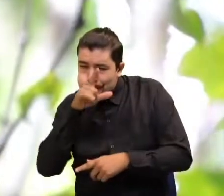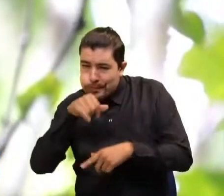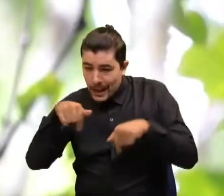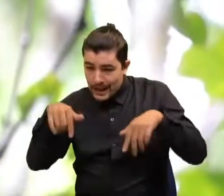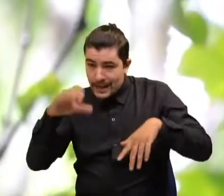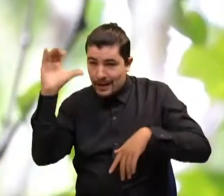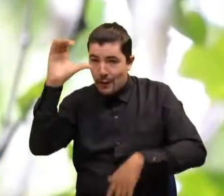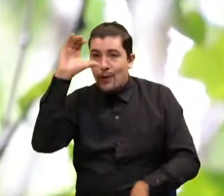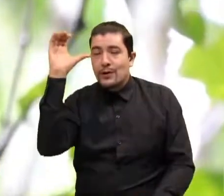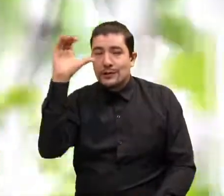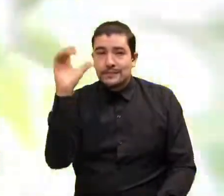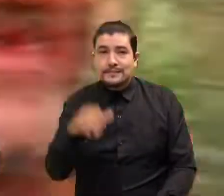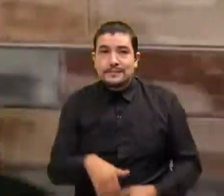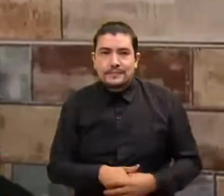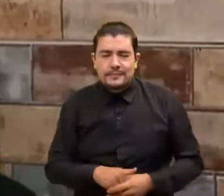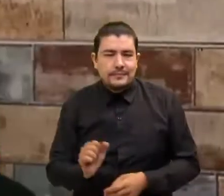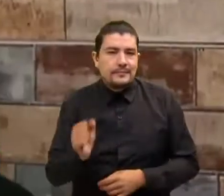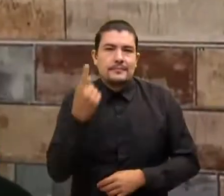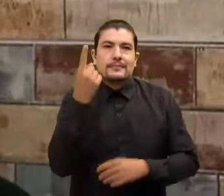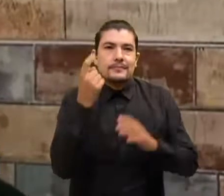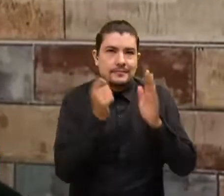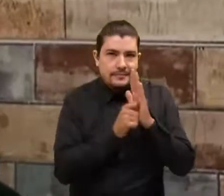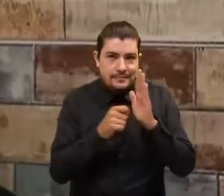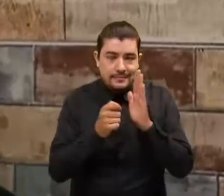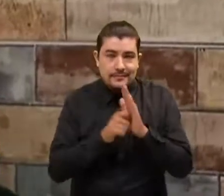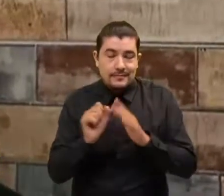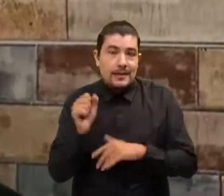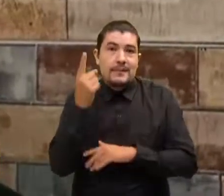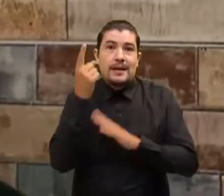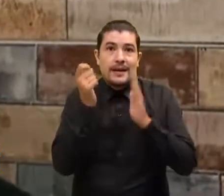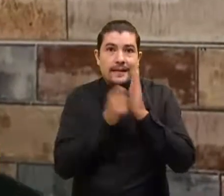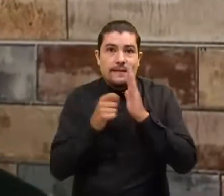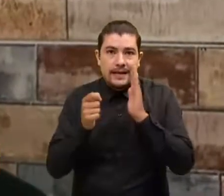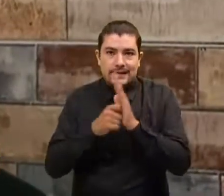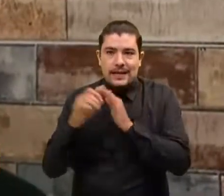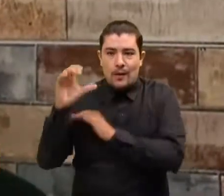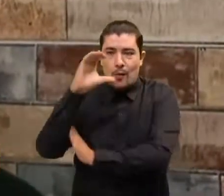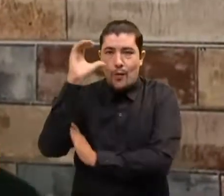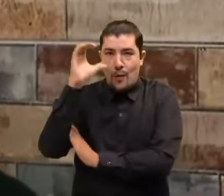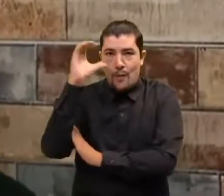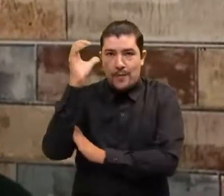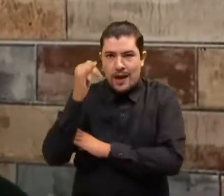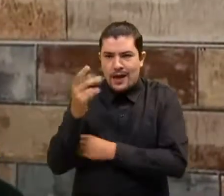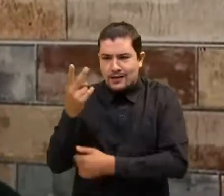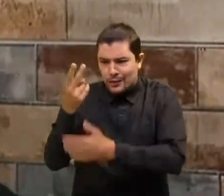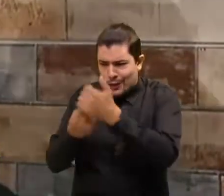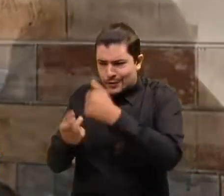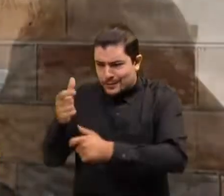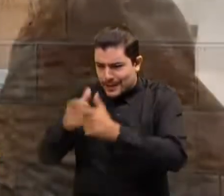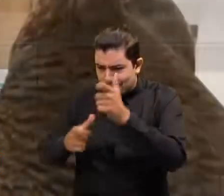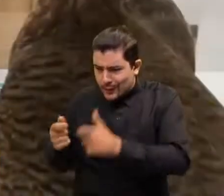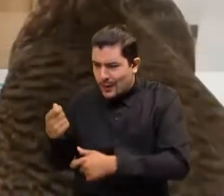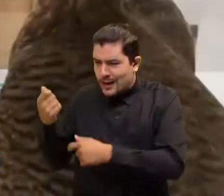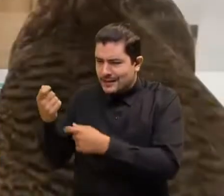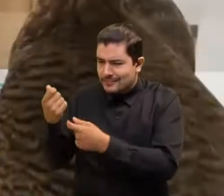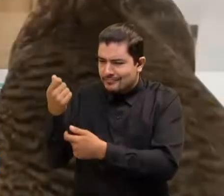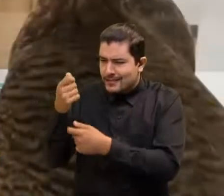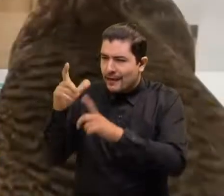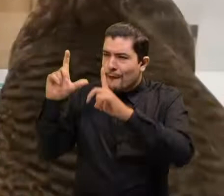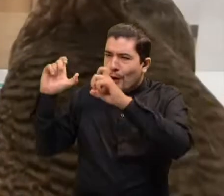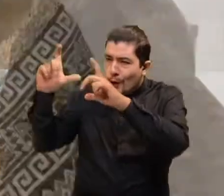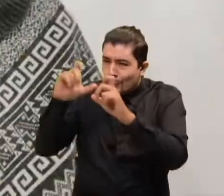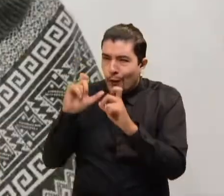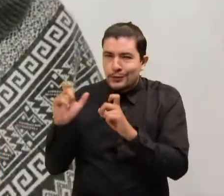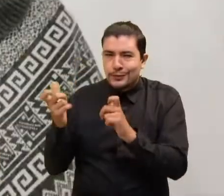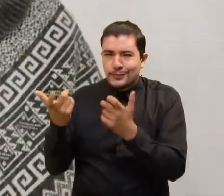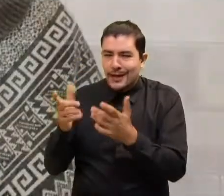nuestro país. Es la primera vez que se hace en Colombia y es una pareja de publicistas enamorados de las aves a través